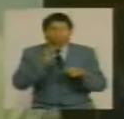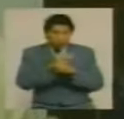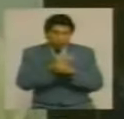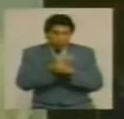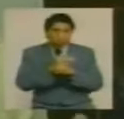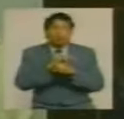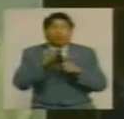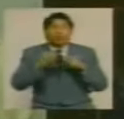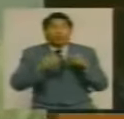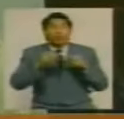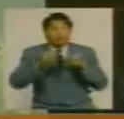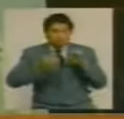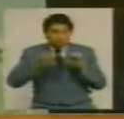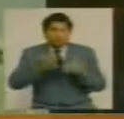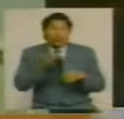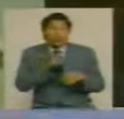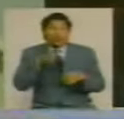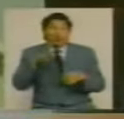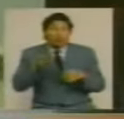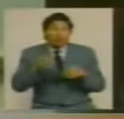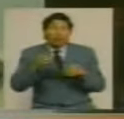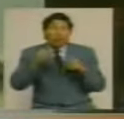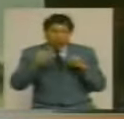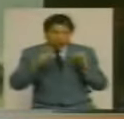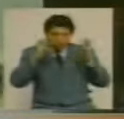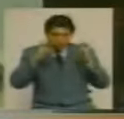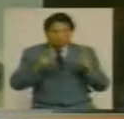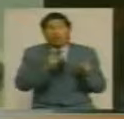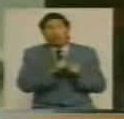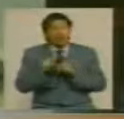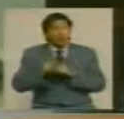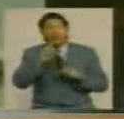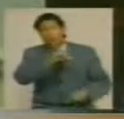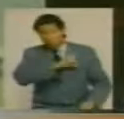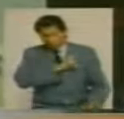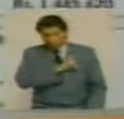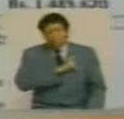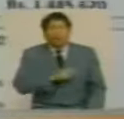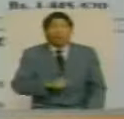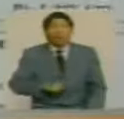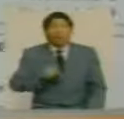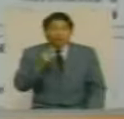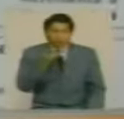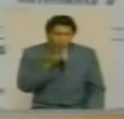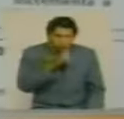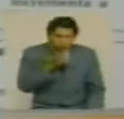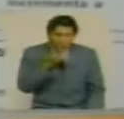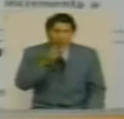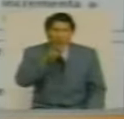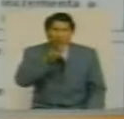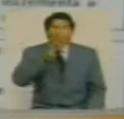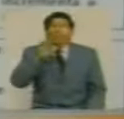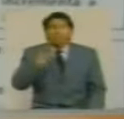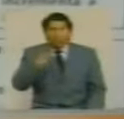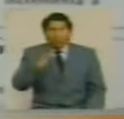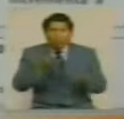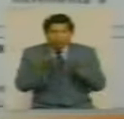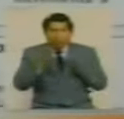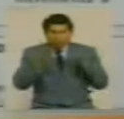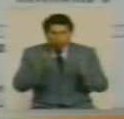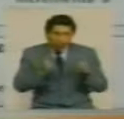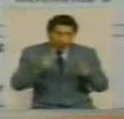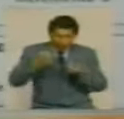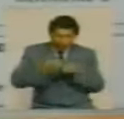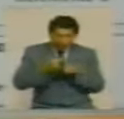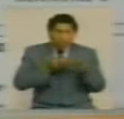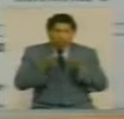Público, 35 del órgano judicial y 35 a la Policía Boliviana. Se verificó a 35 servidores y exservidores